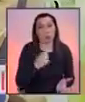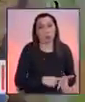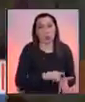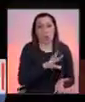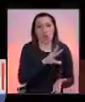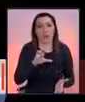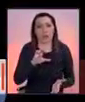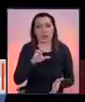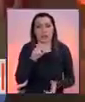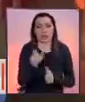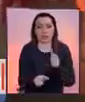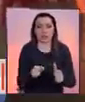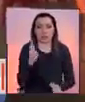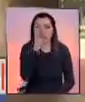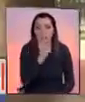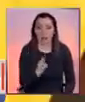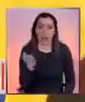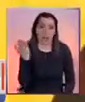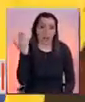brasileños.